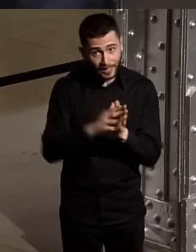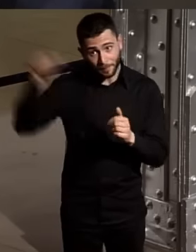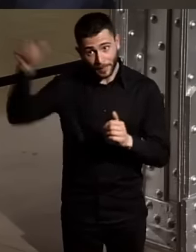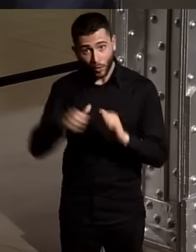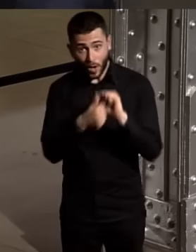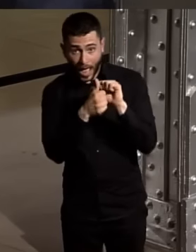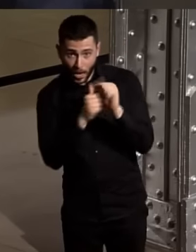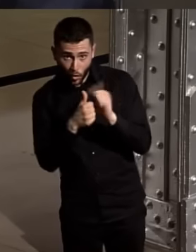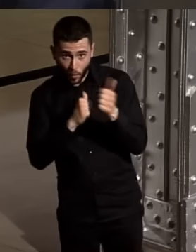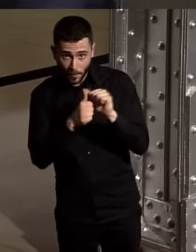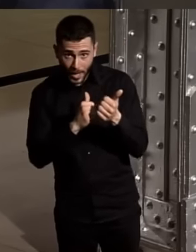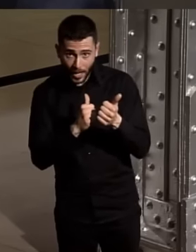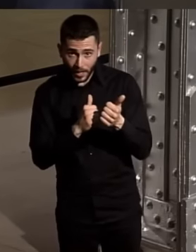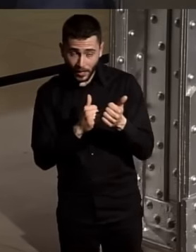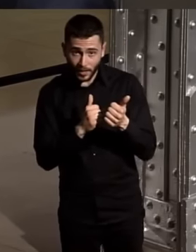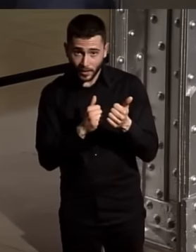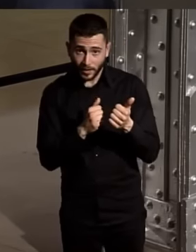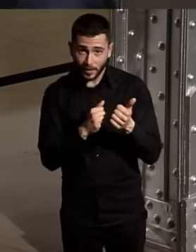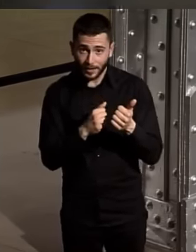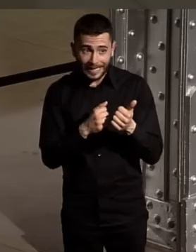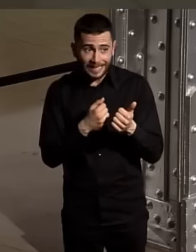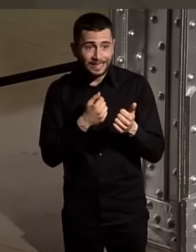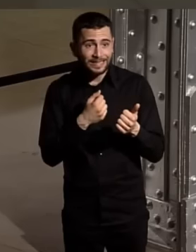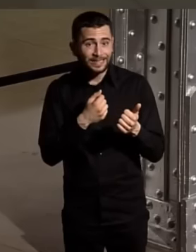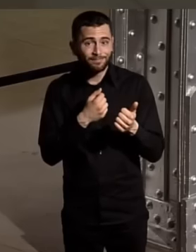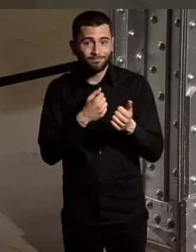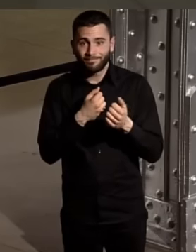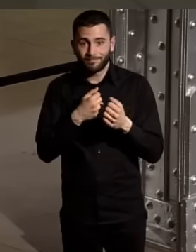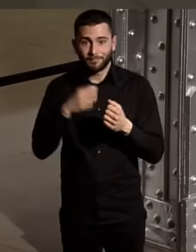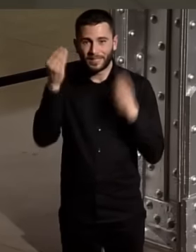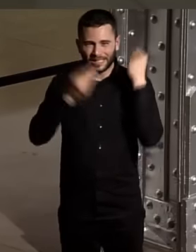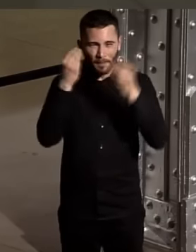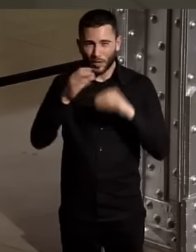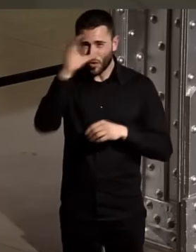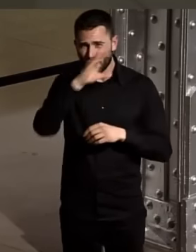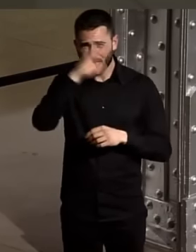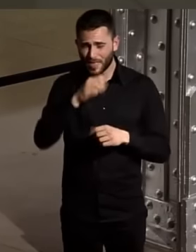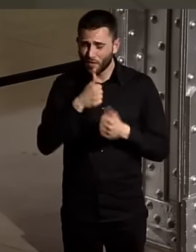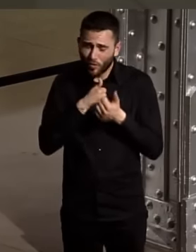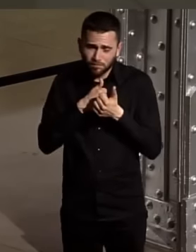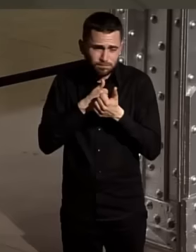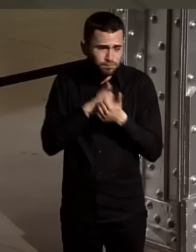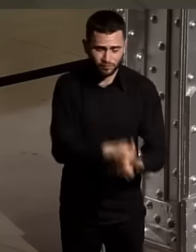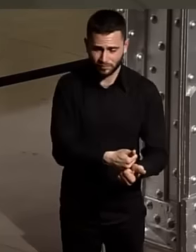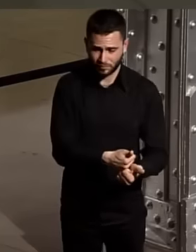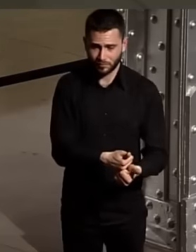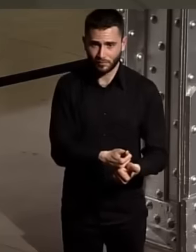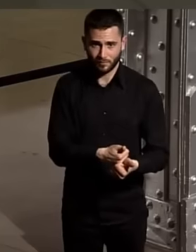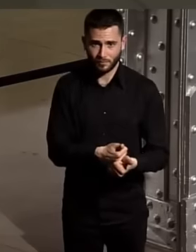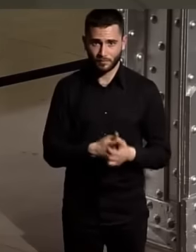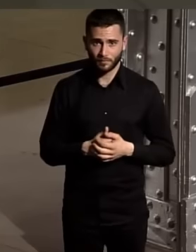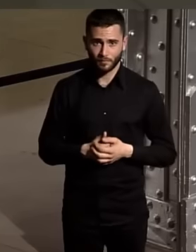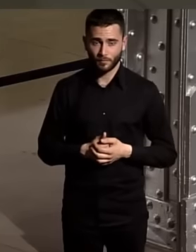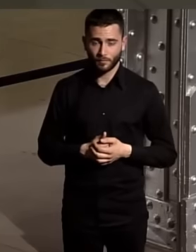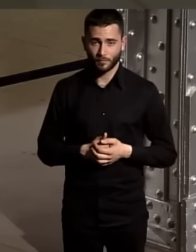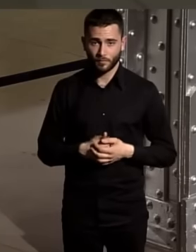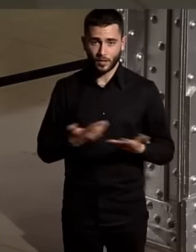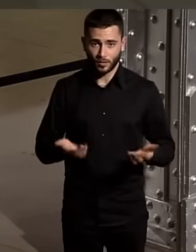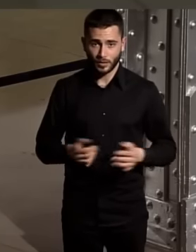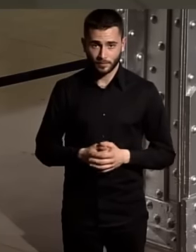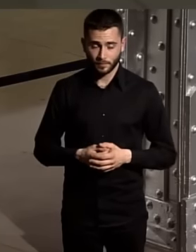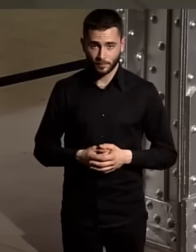basada seguía literalmente el pensamiento científico de la época que ahora también nos parece un despropósito bien El caso